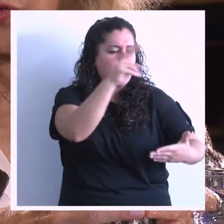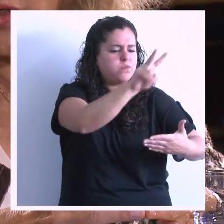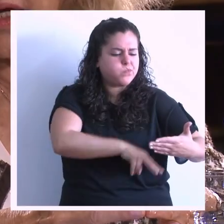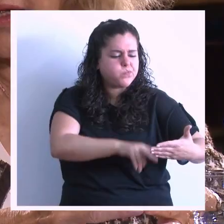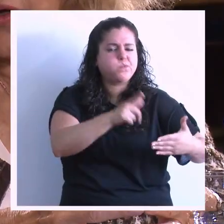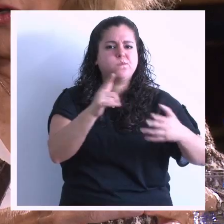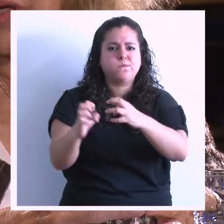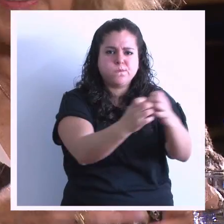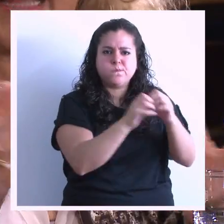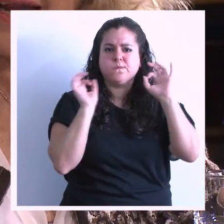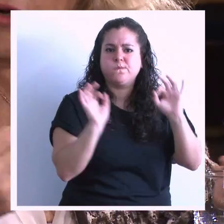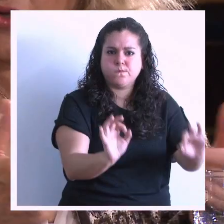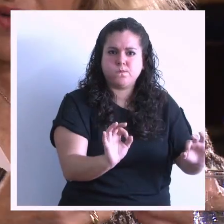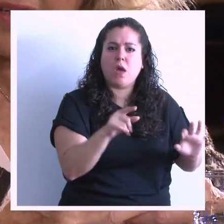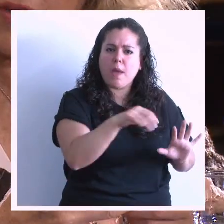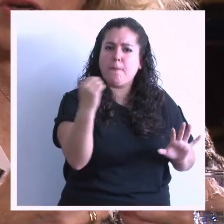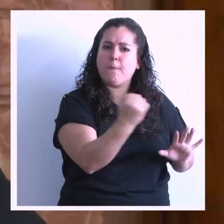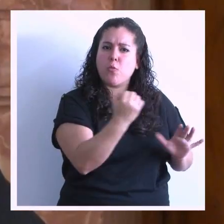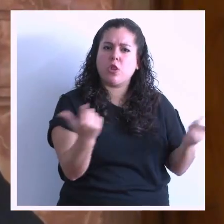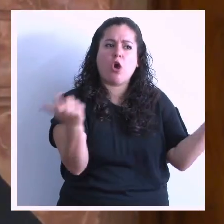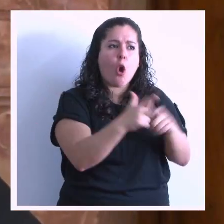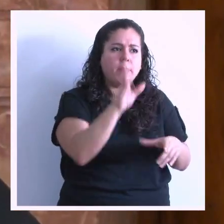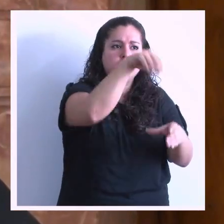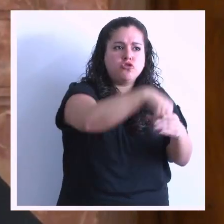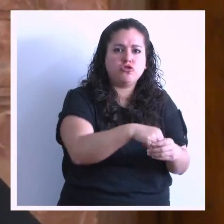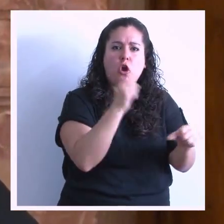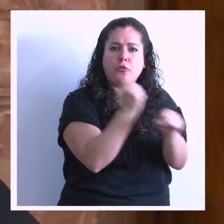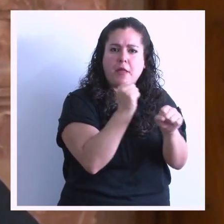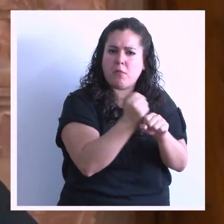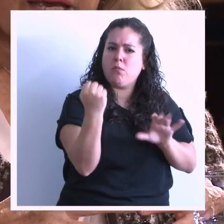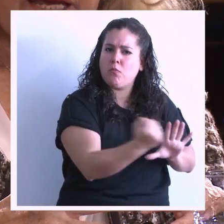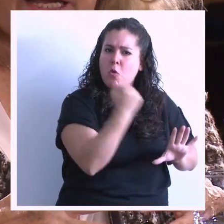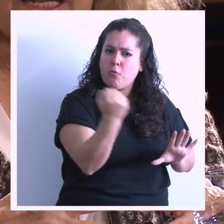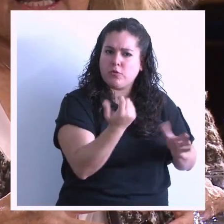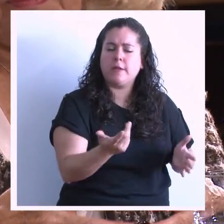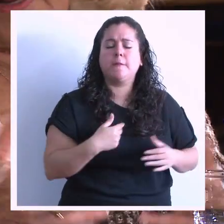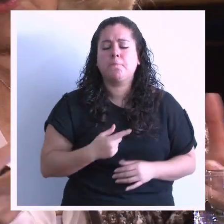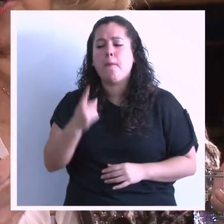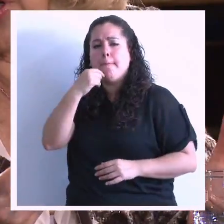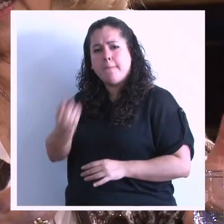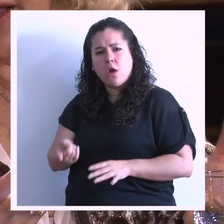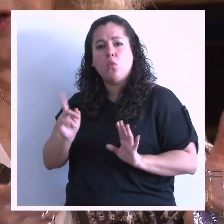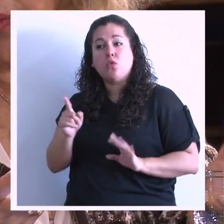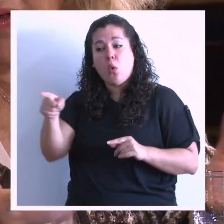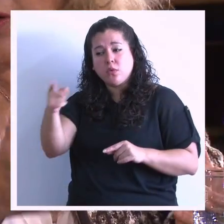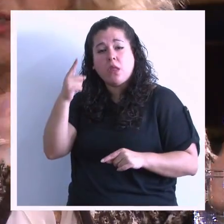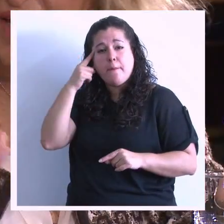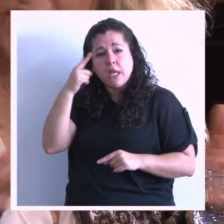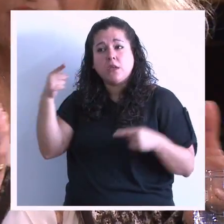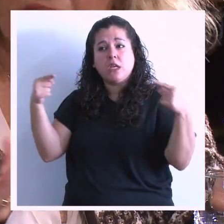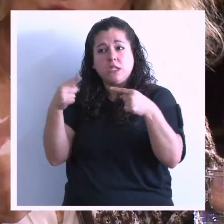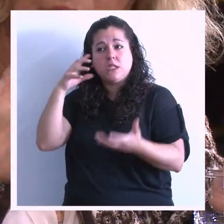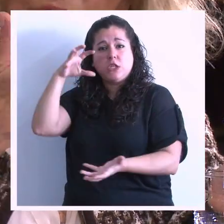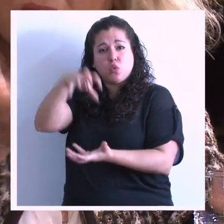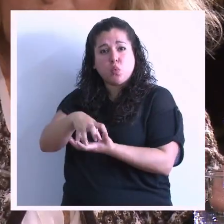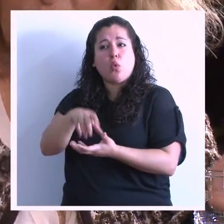hacer una consulta, o sea, invitar a los diferentes sectores para que vengan a dar su opinión. Y para que los legisladores puedan escuchar